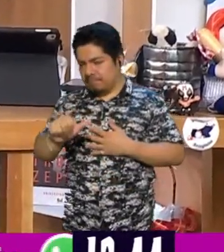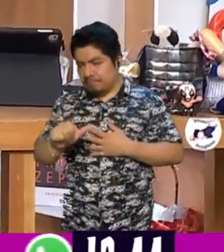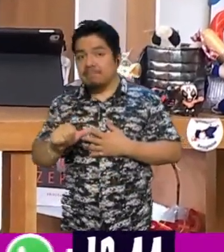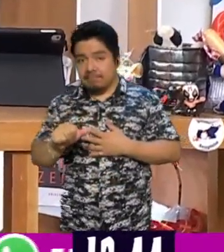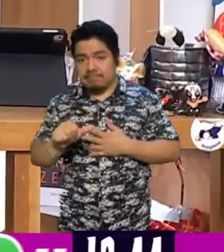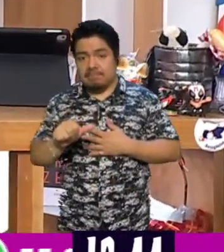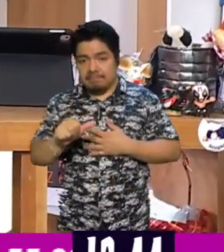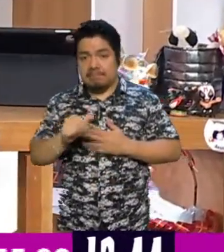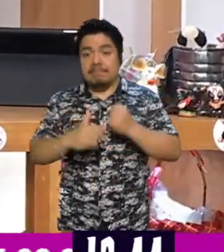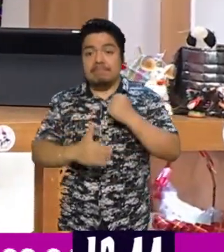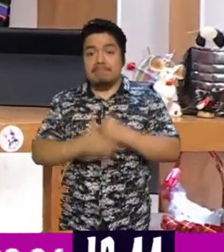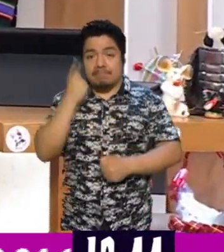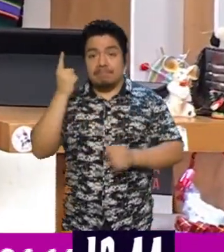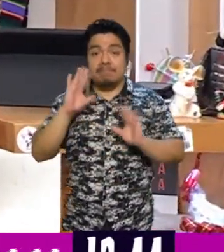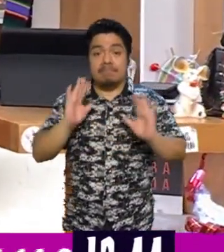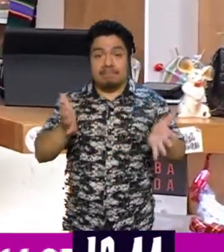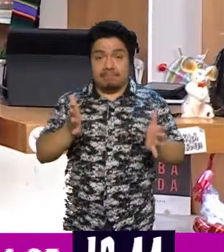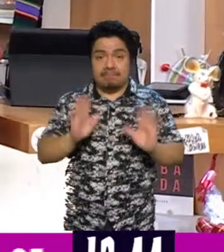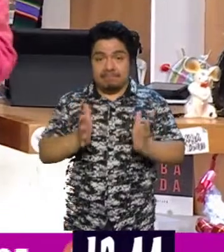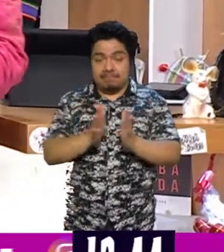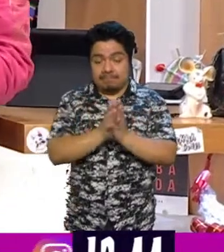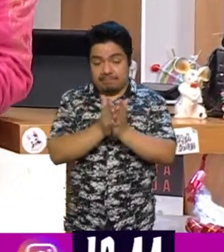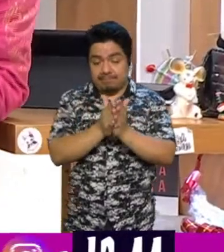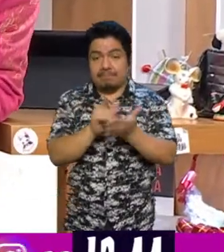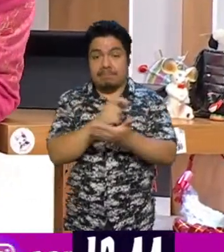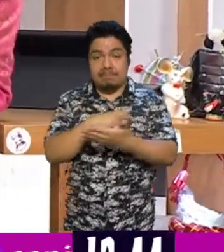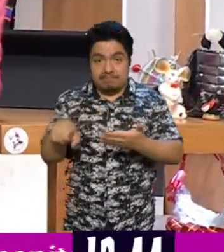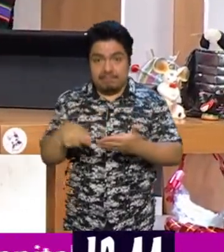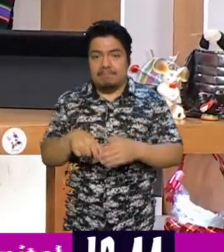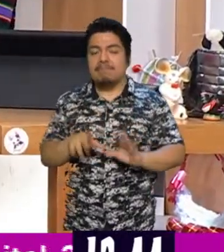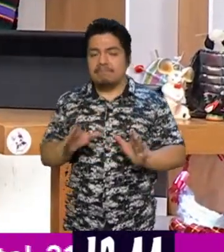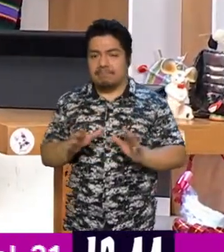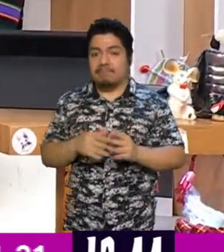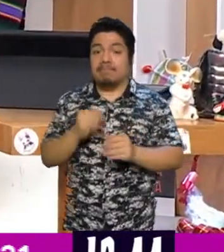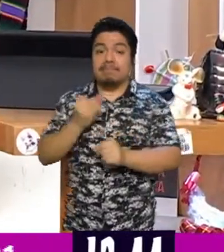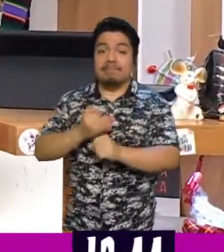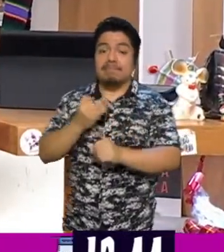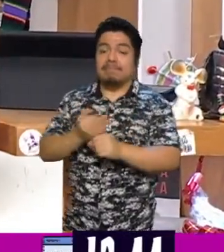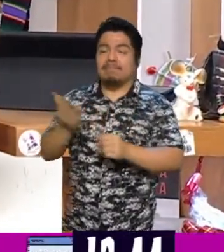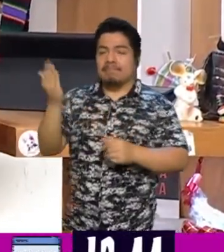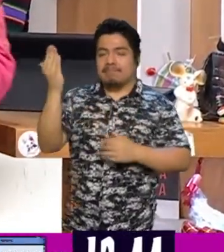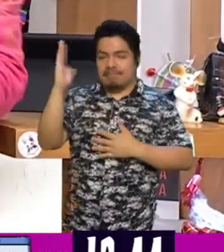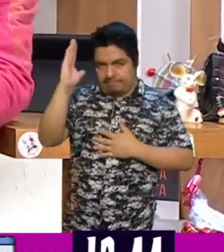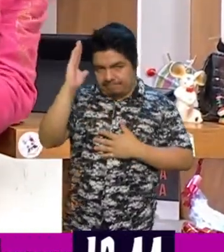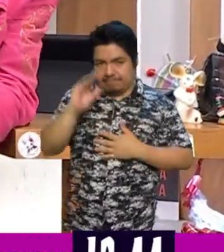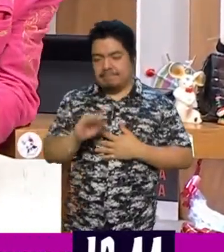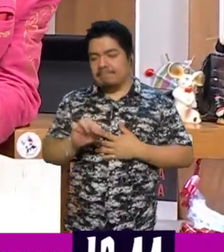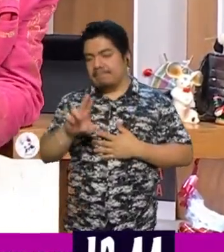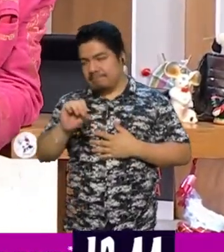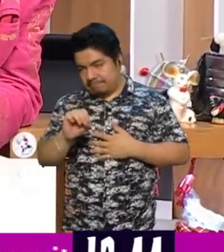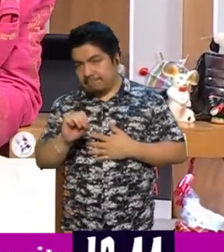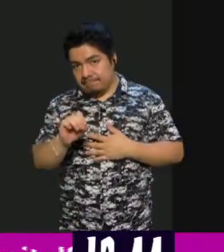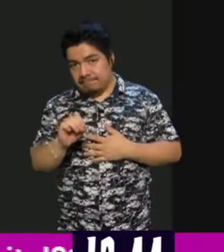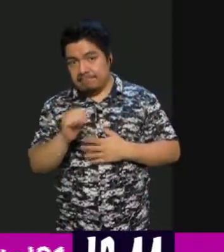señor presidente? Ya pueden encontrar el libro y nosotros ya nos podemos encontrar contentos. Gracias, Marco, porque del otro lado del estudio, hasta